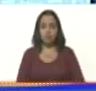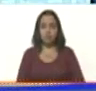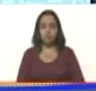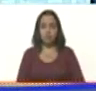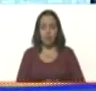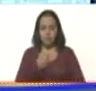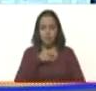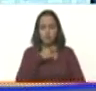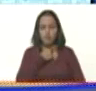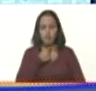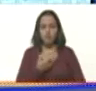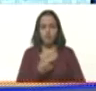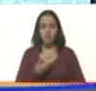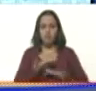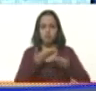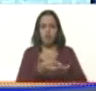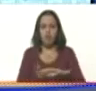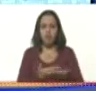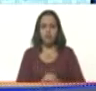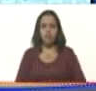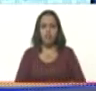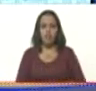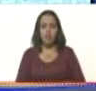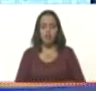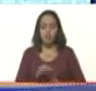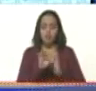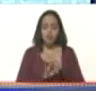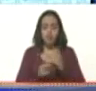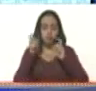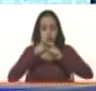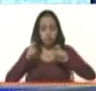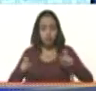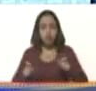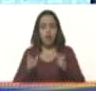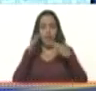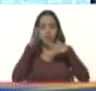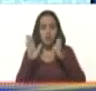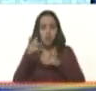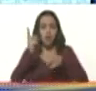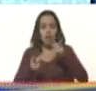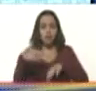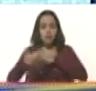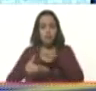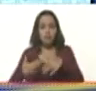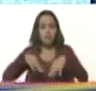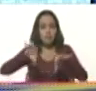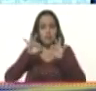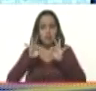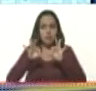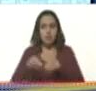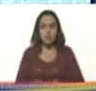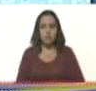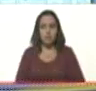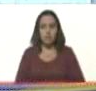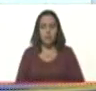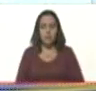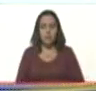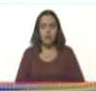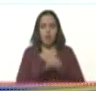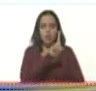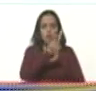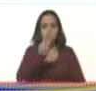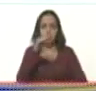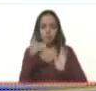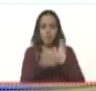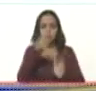Fondo de misiones, de ayudas sociales, ayudas técnicas, formativas en producción y atención de casos especiales para 12.000